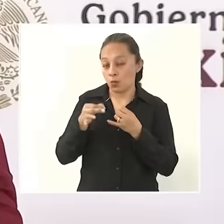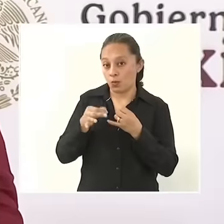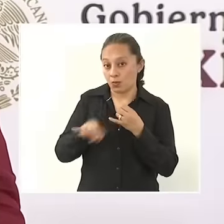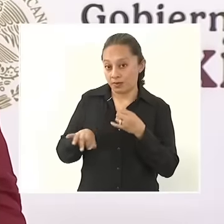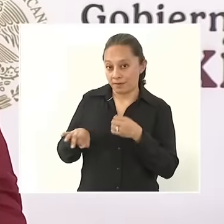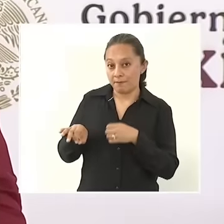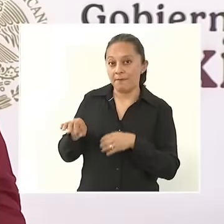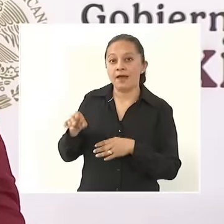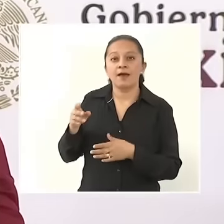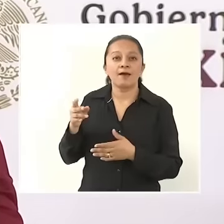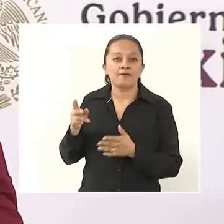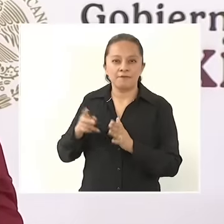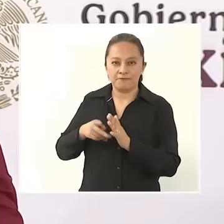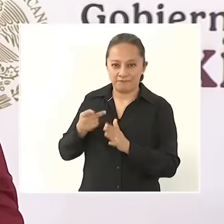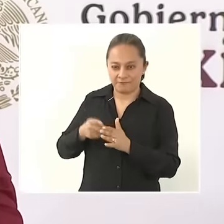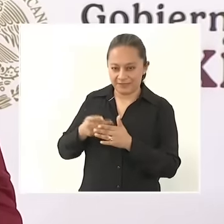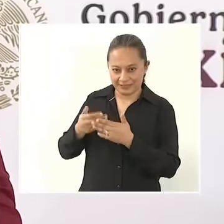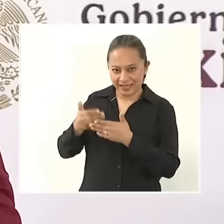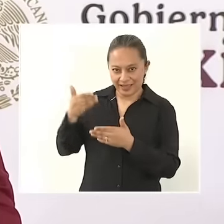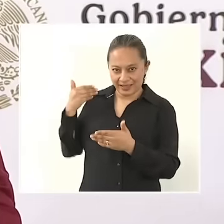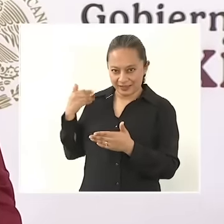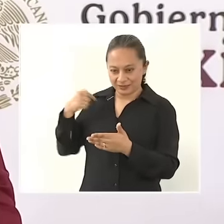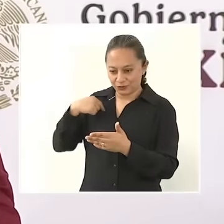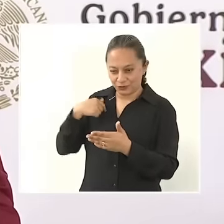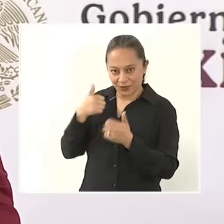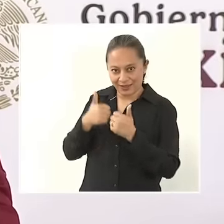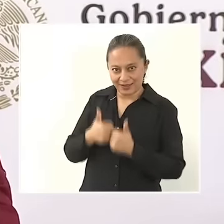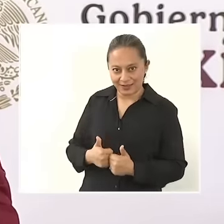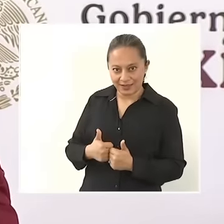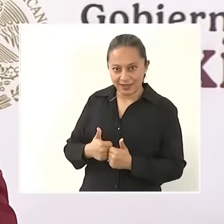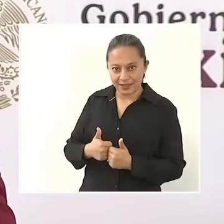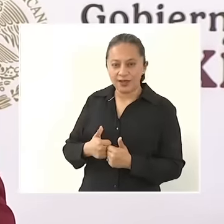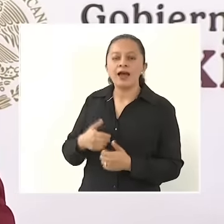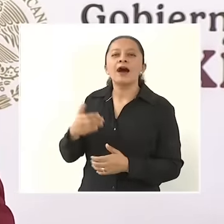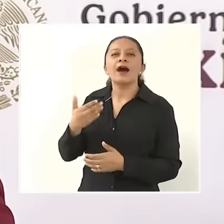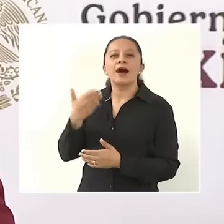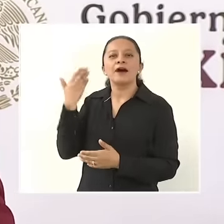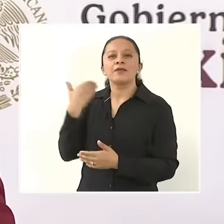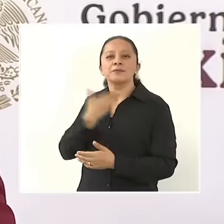el presidente Andrés Manuel López Obrador. Y aquí